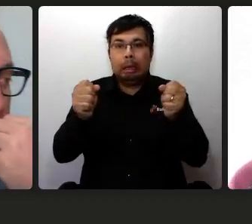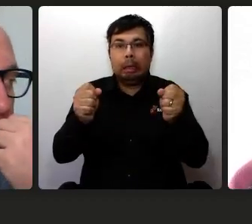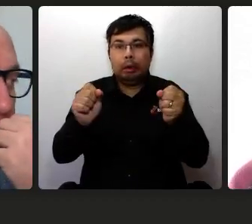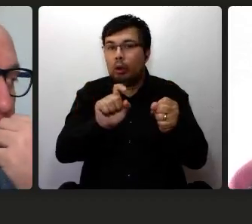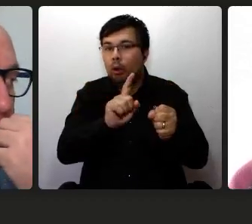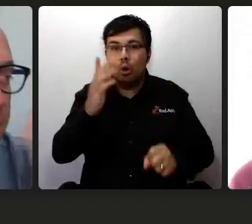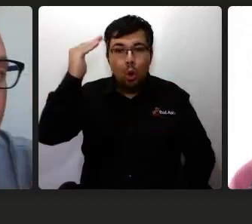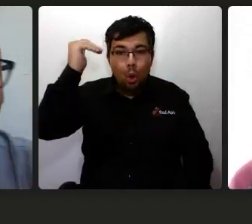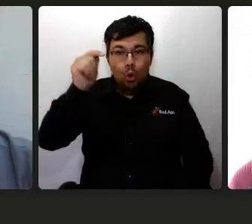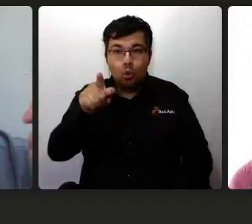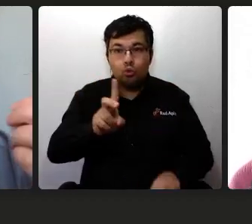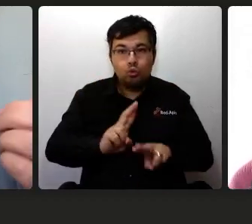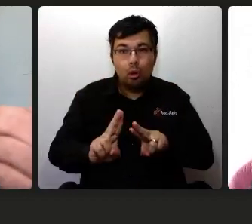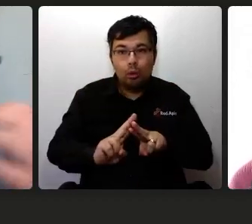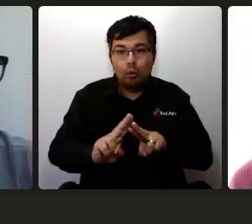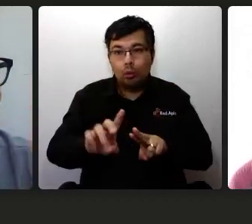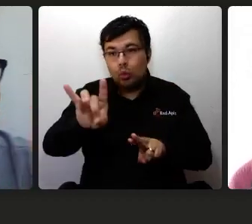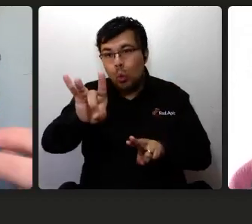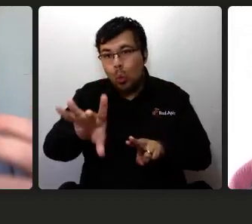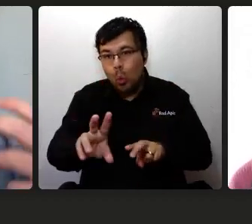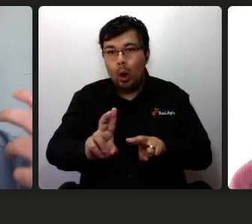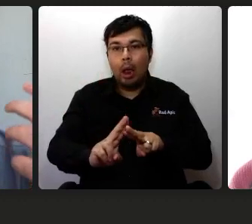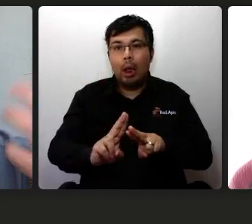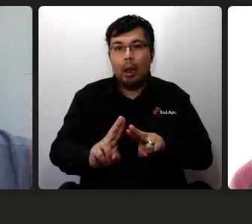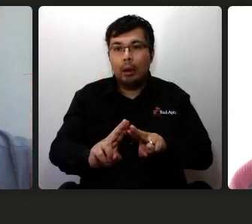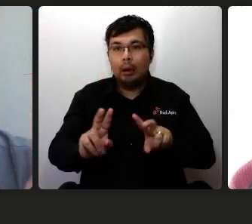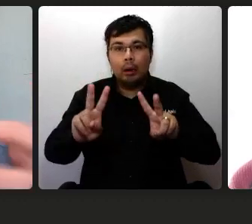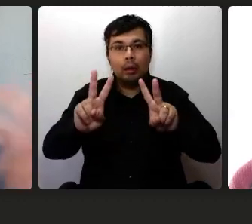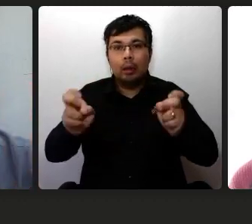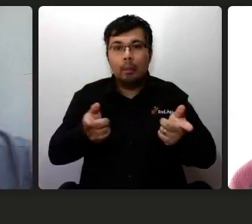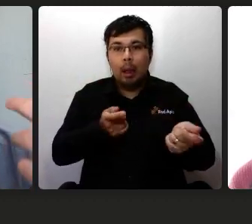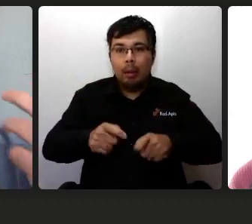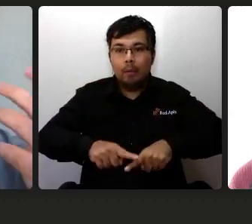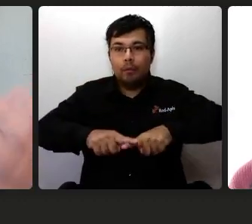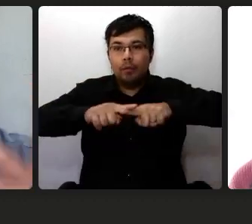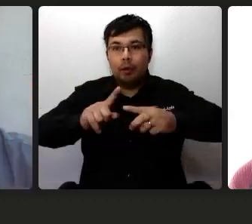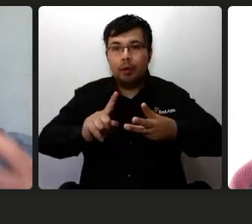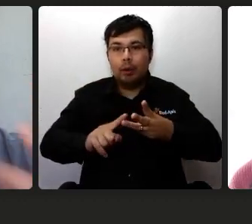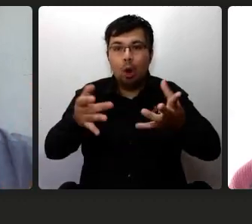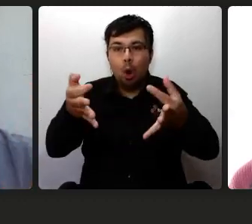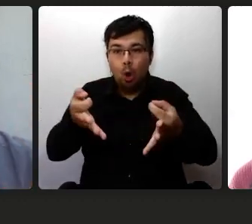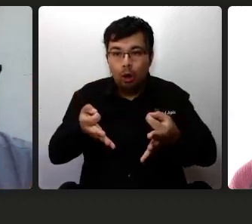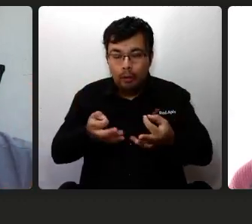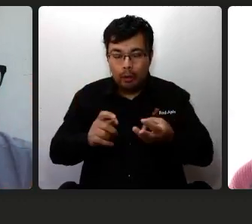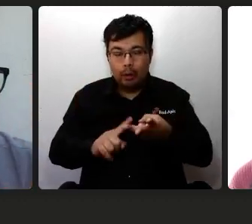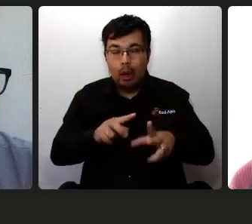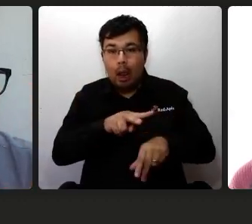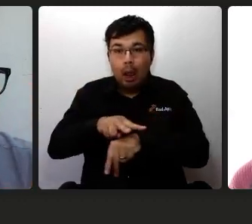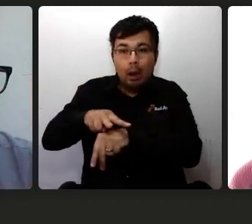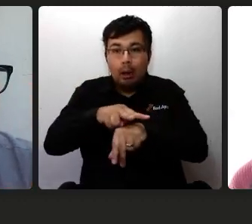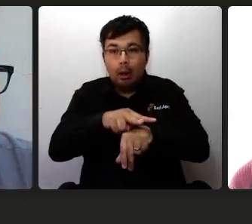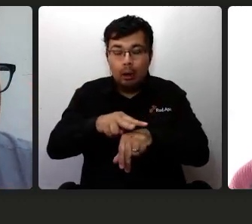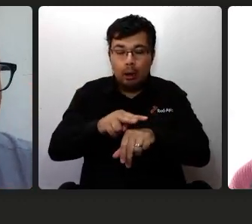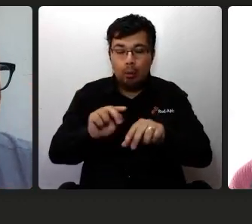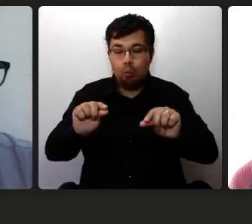motivos más bien externos, pues, de financiamiento, contabilidad, administración, que pocas cosas podemos a lo